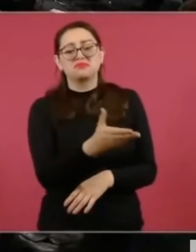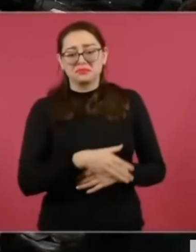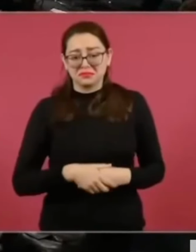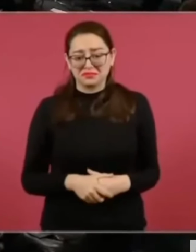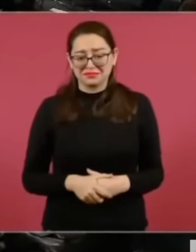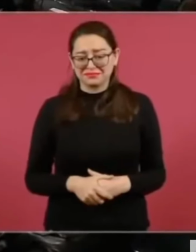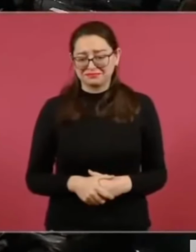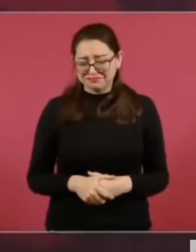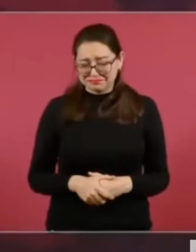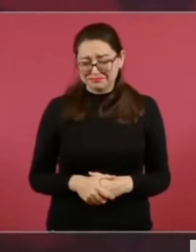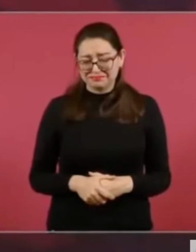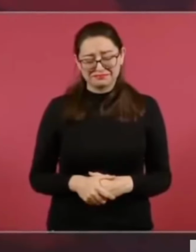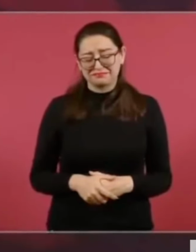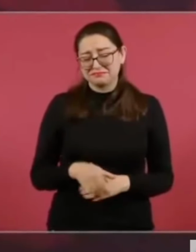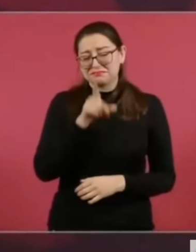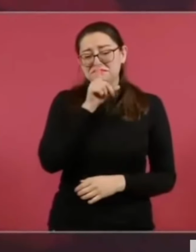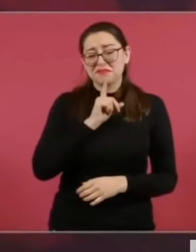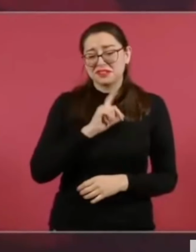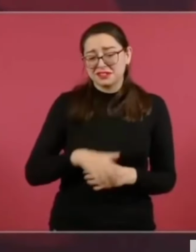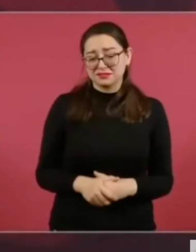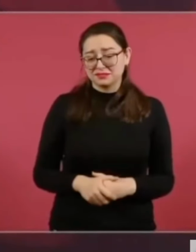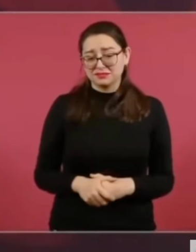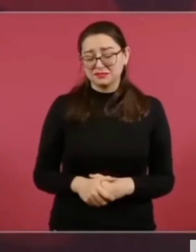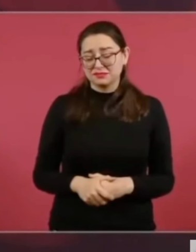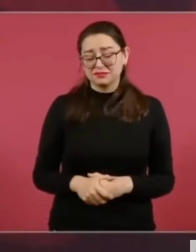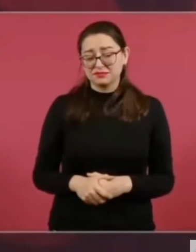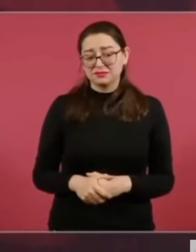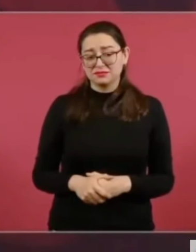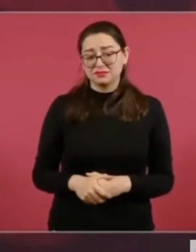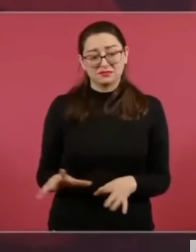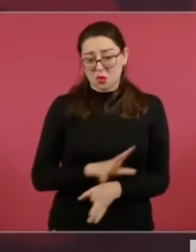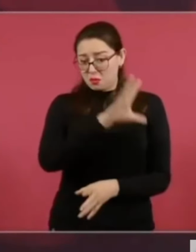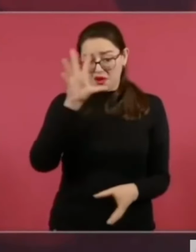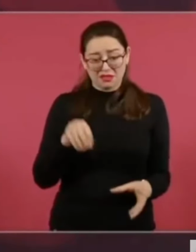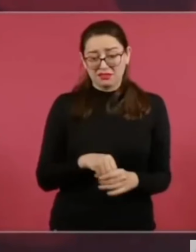país. Completamente estuvo falso. Financiado, ¿no? Es una calumnia.